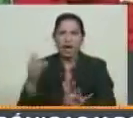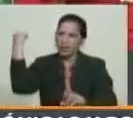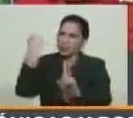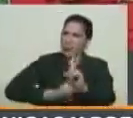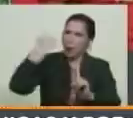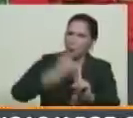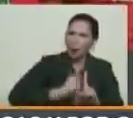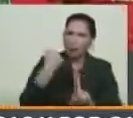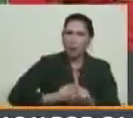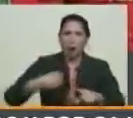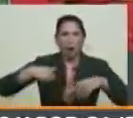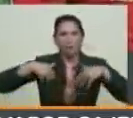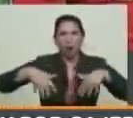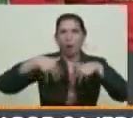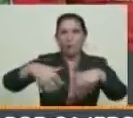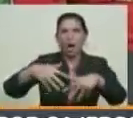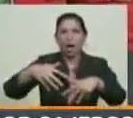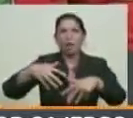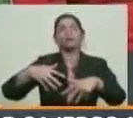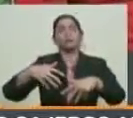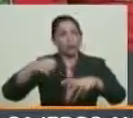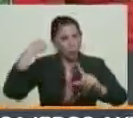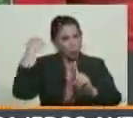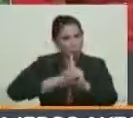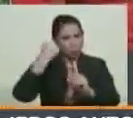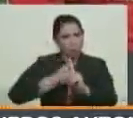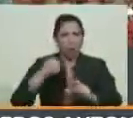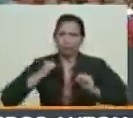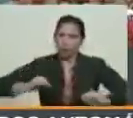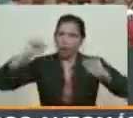a combatir y a vencer por la patria.